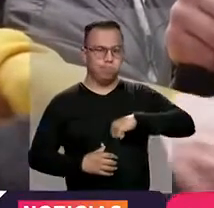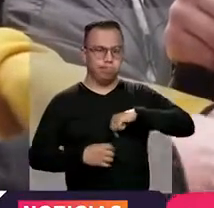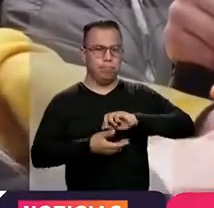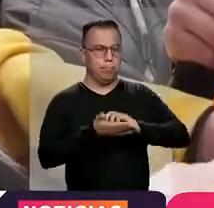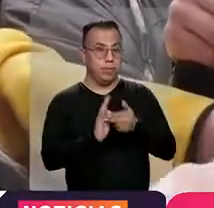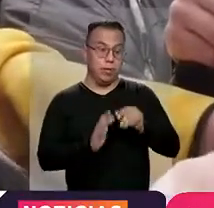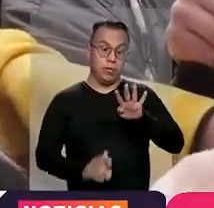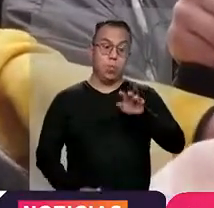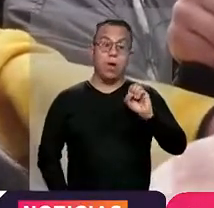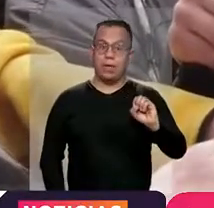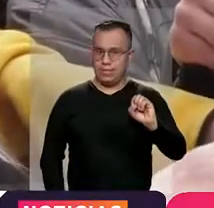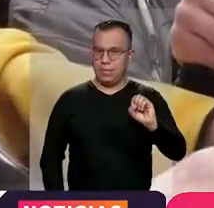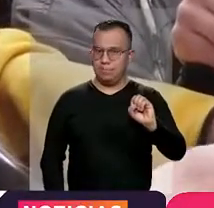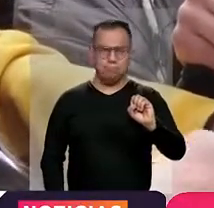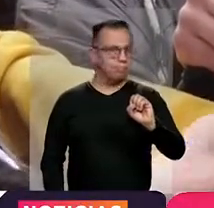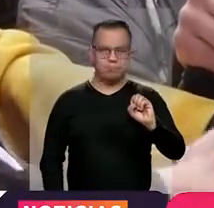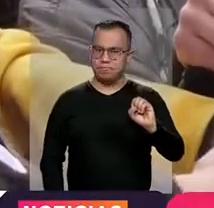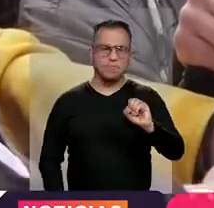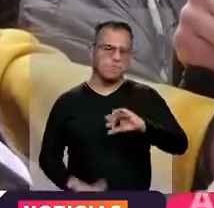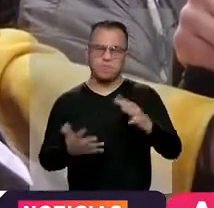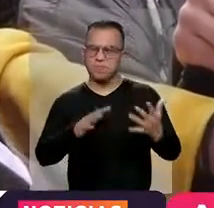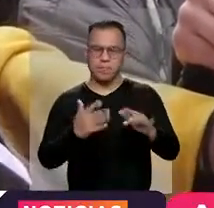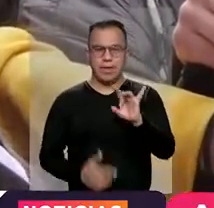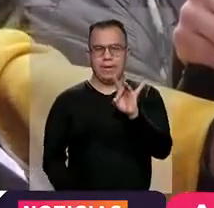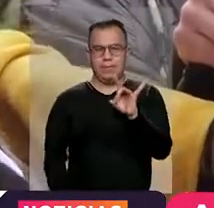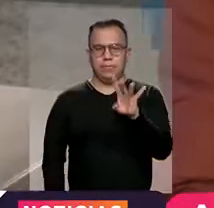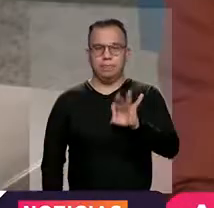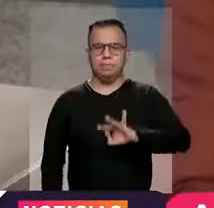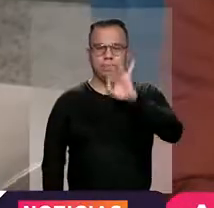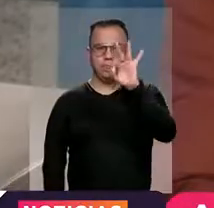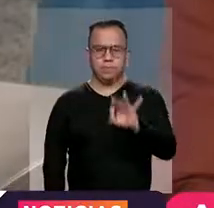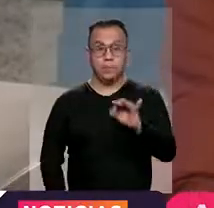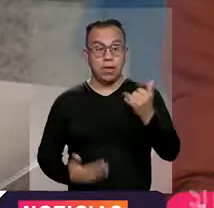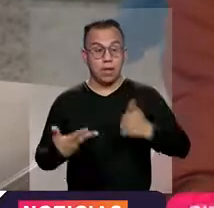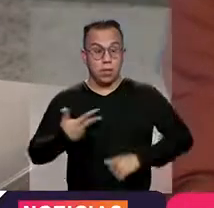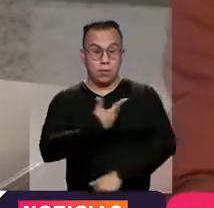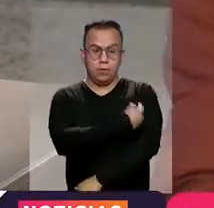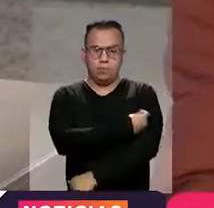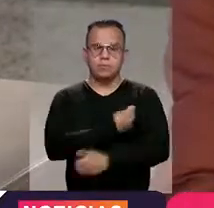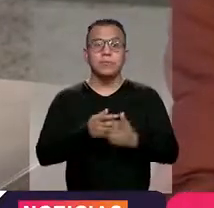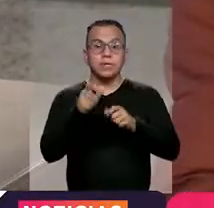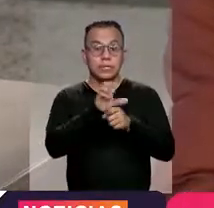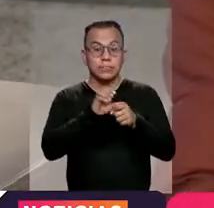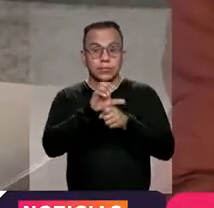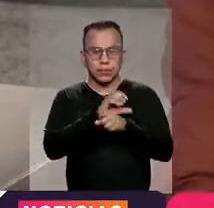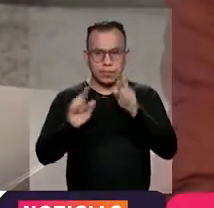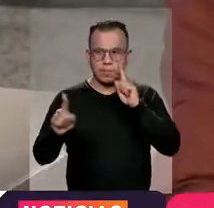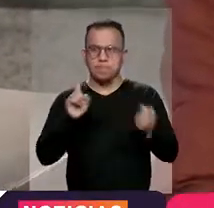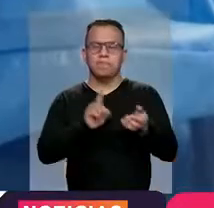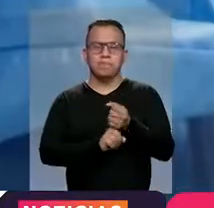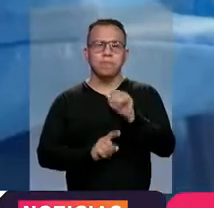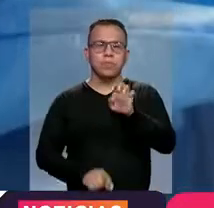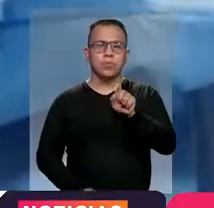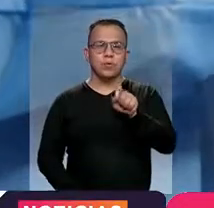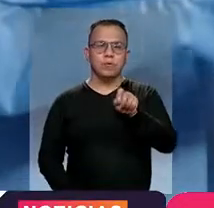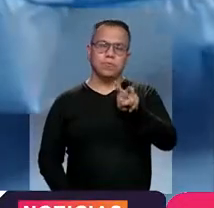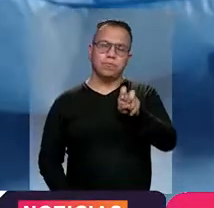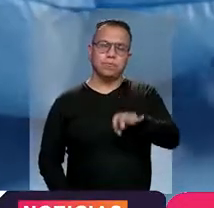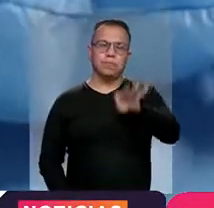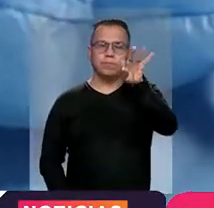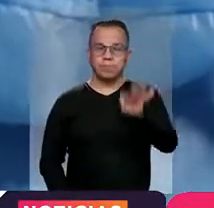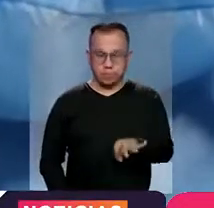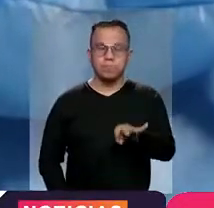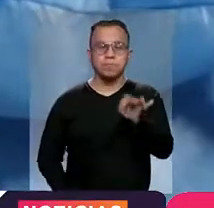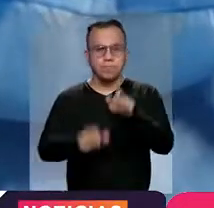en el 40% como en ese caso, sino alrededor del 15%. En cuanto a vacunación, la ciudad alcanzó el 94,7%